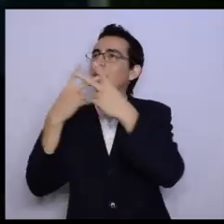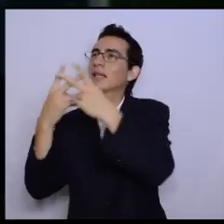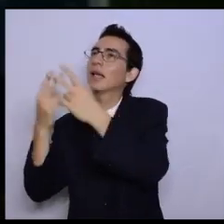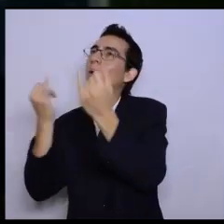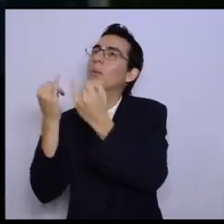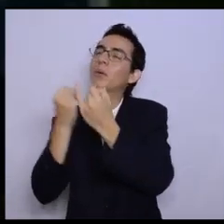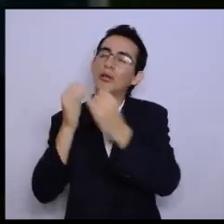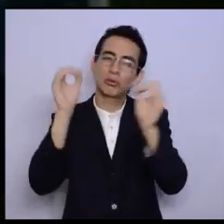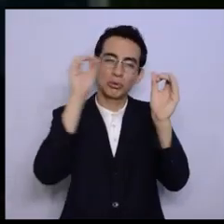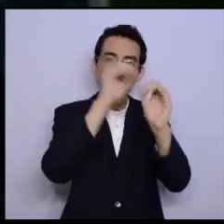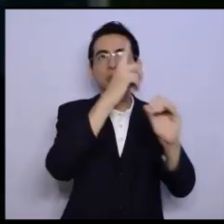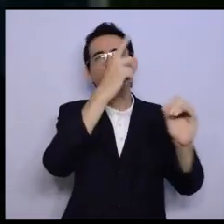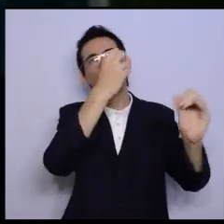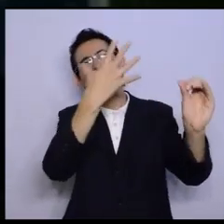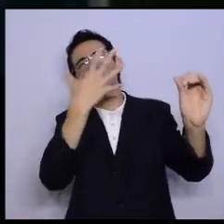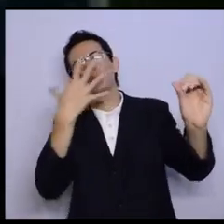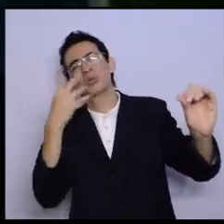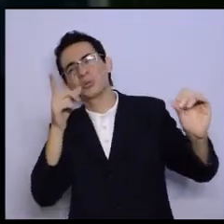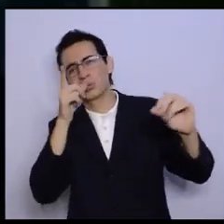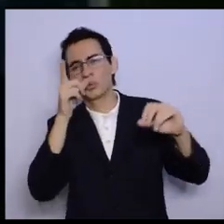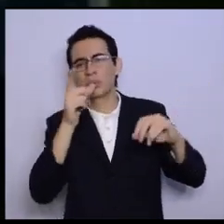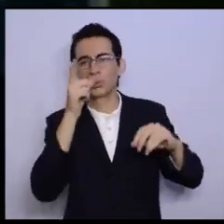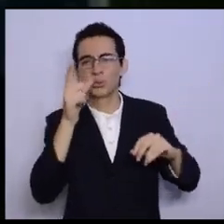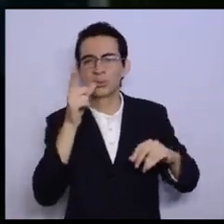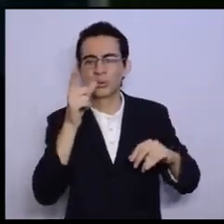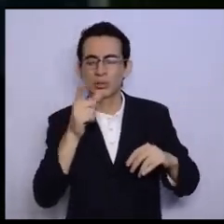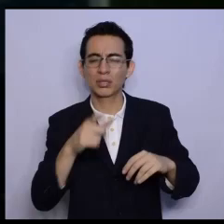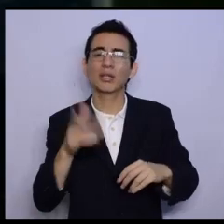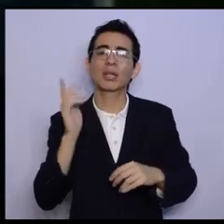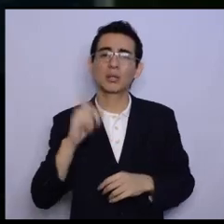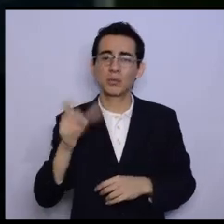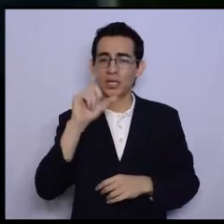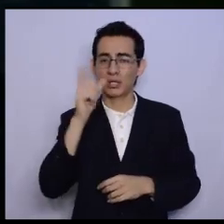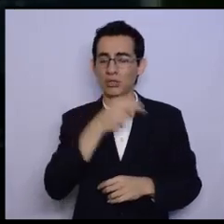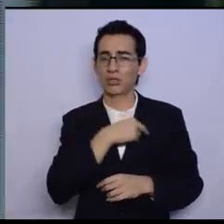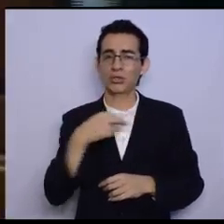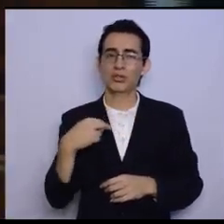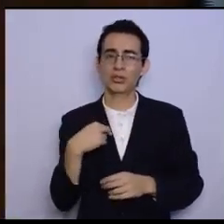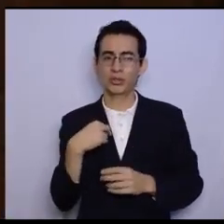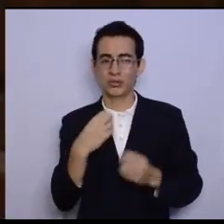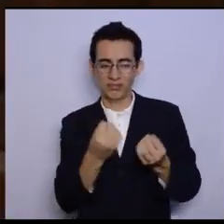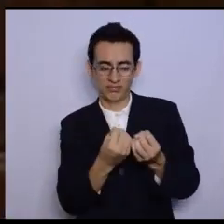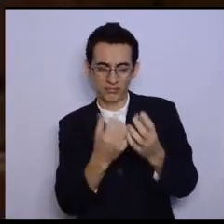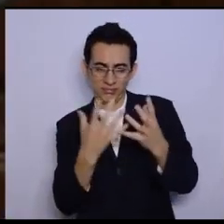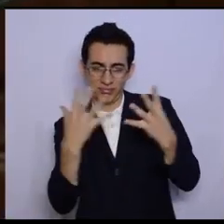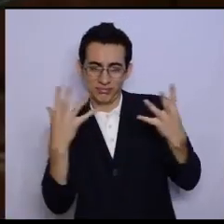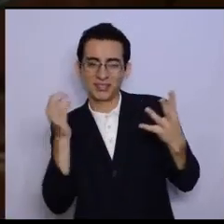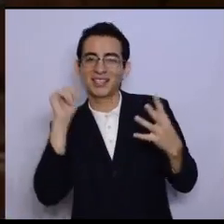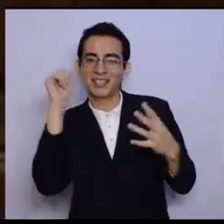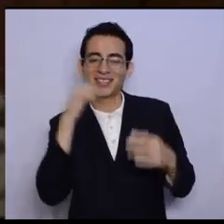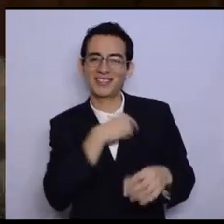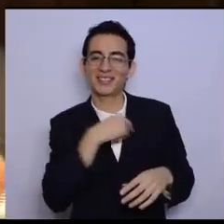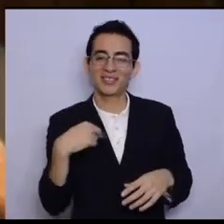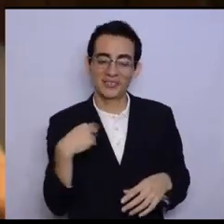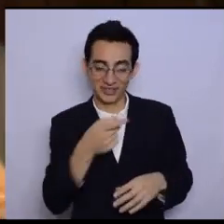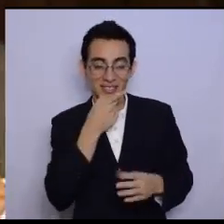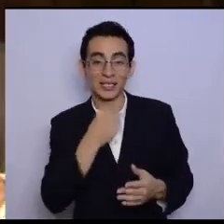oscuridad. En otras palabras, algo que brilla siempre llama la atención, ¿no? El